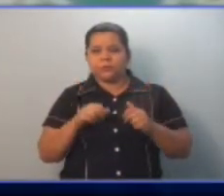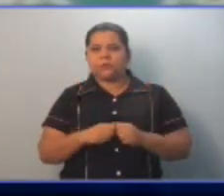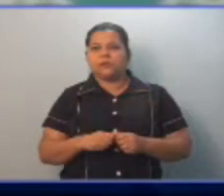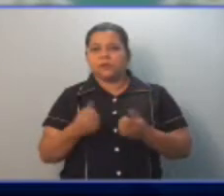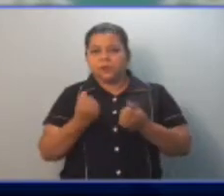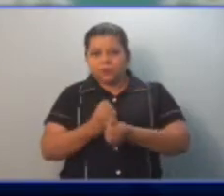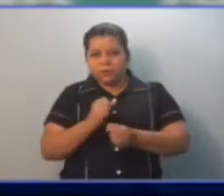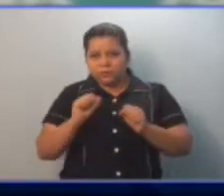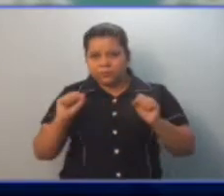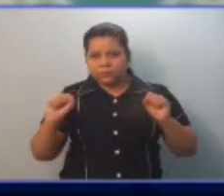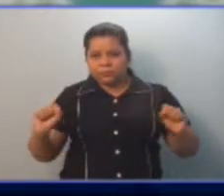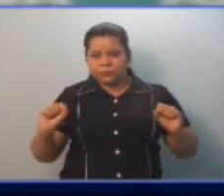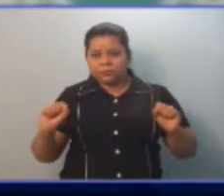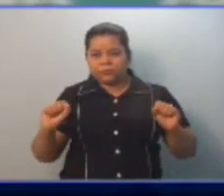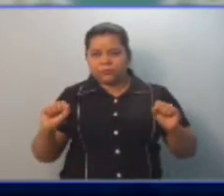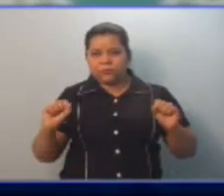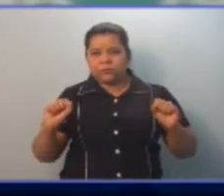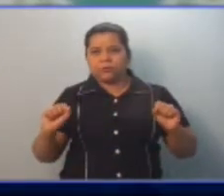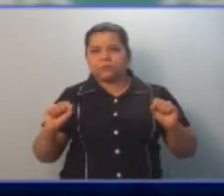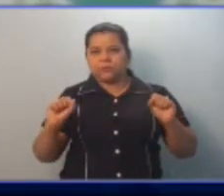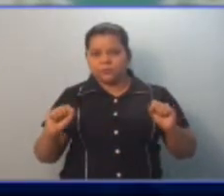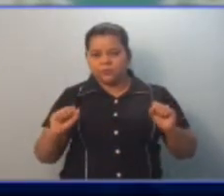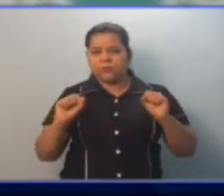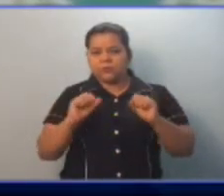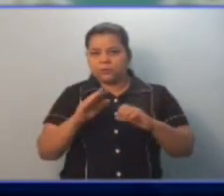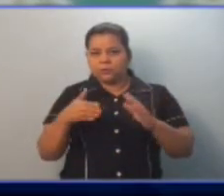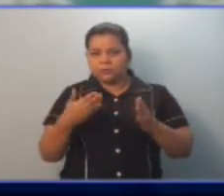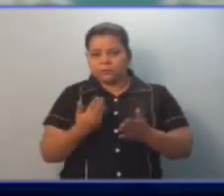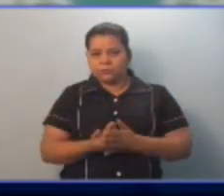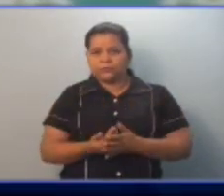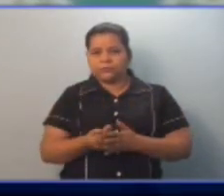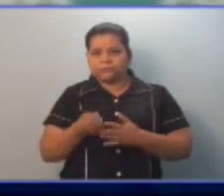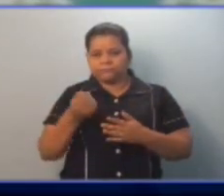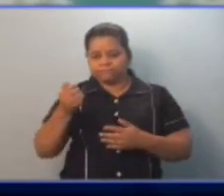libre de fundamentalismos. Yo tengo una formación